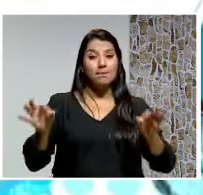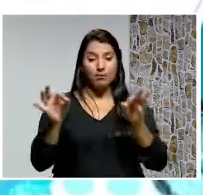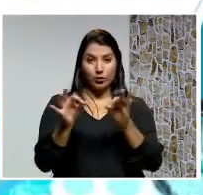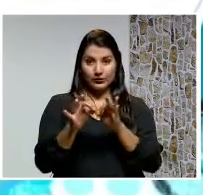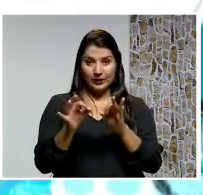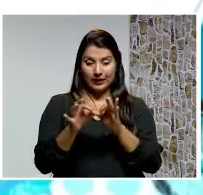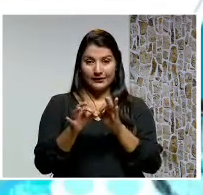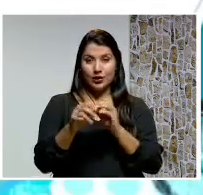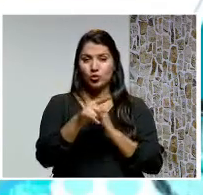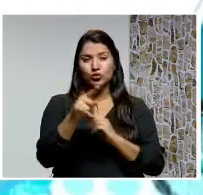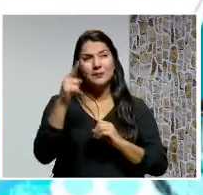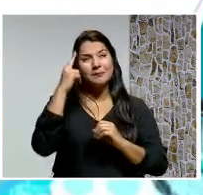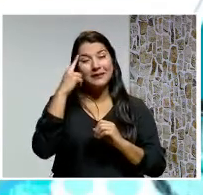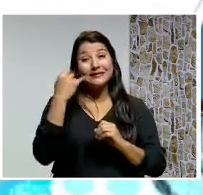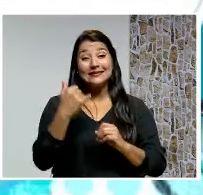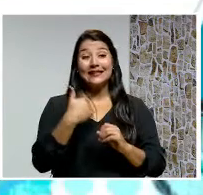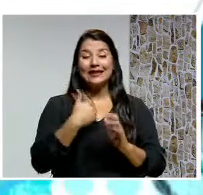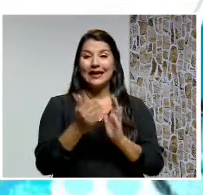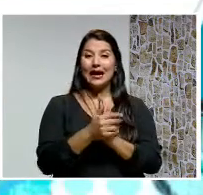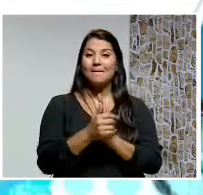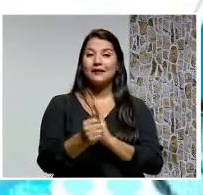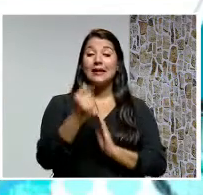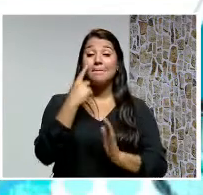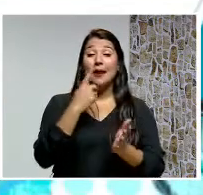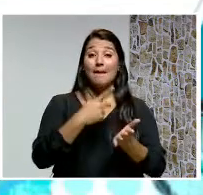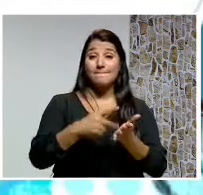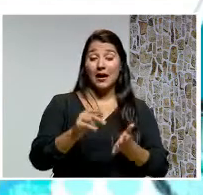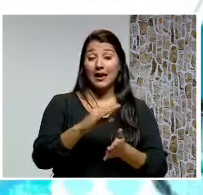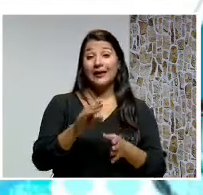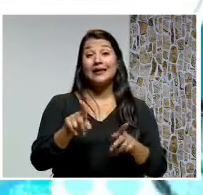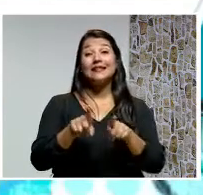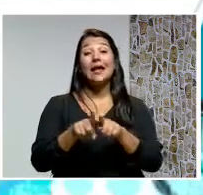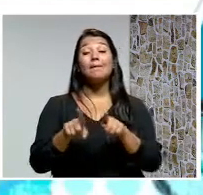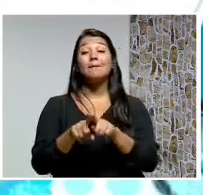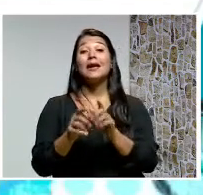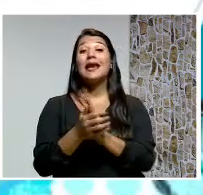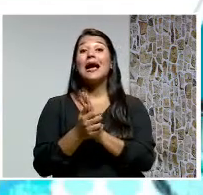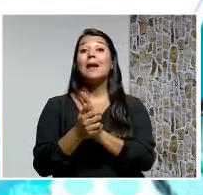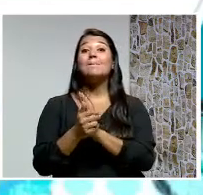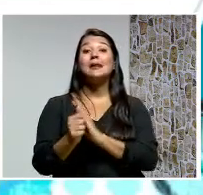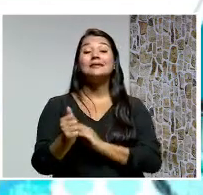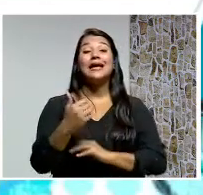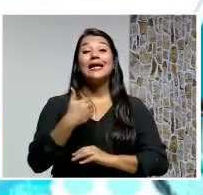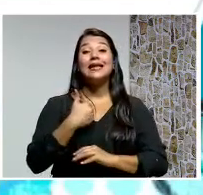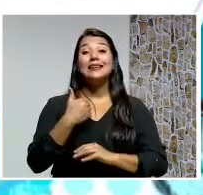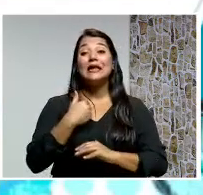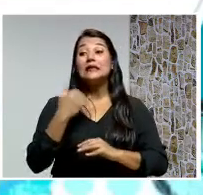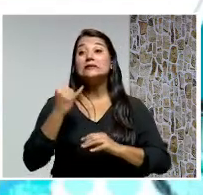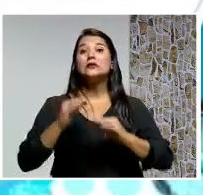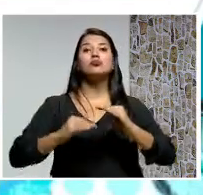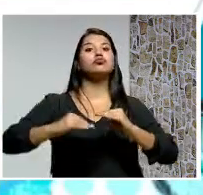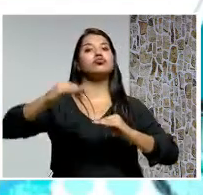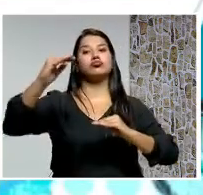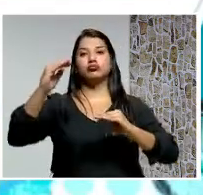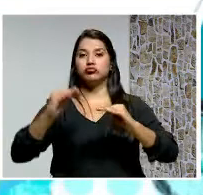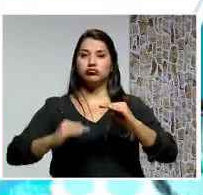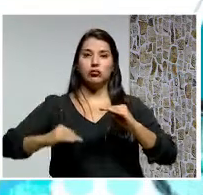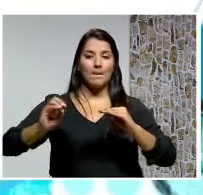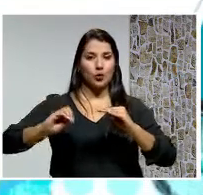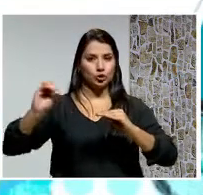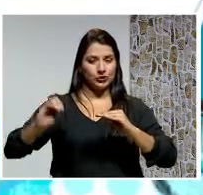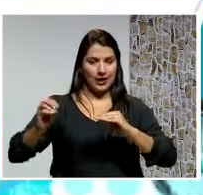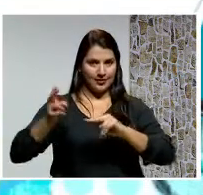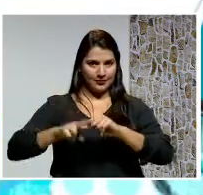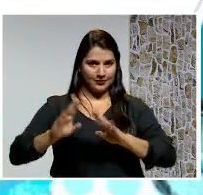cuenta la capacidad de pago y la capacidad que tenga ante fluctuaciones en esa tasa de interés. Ahorita puede estar en